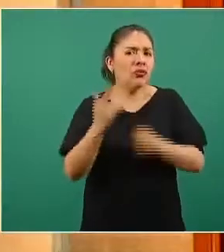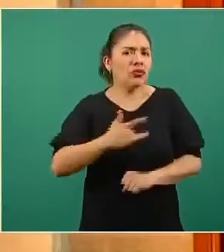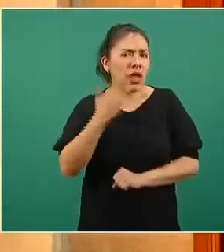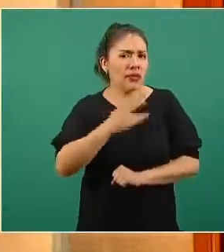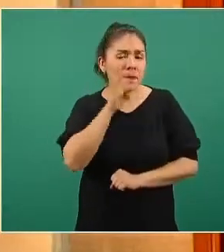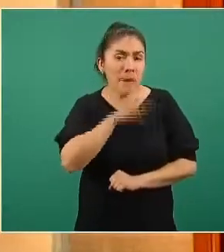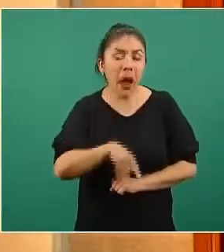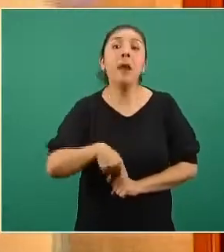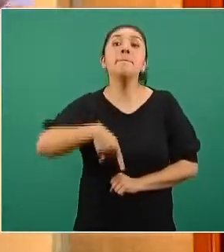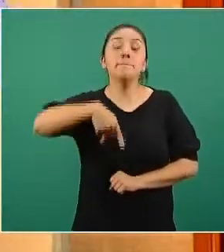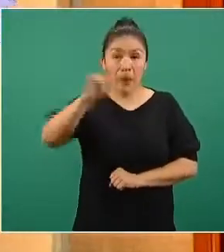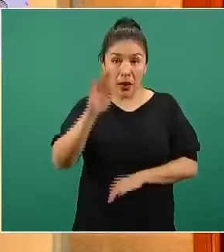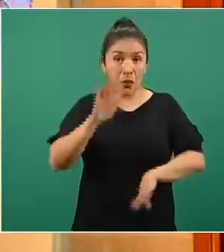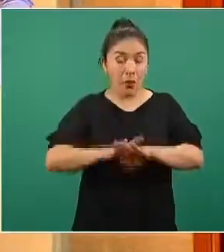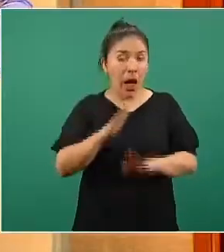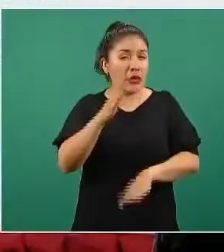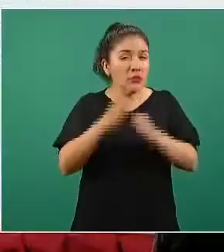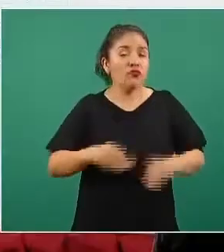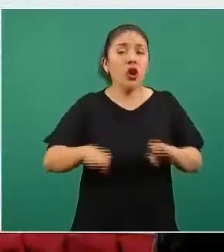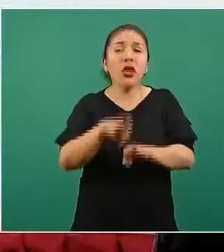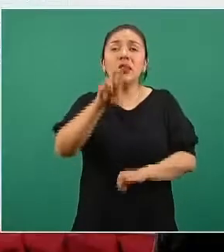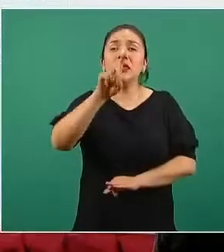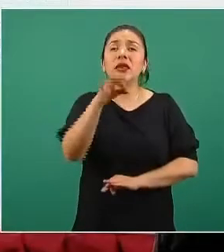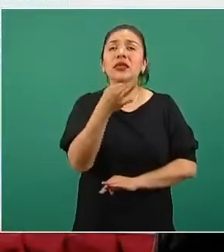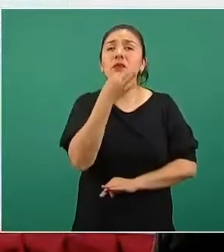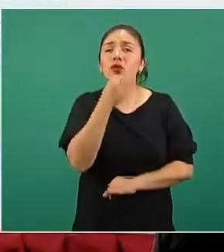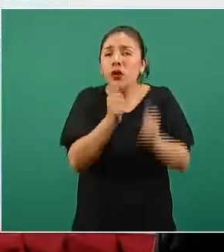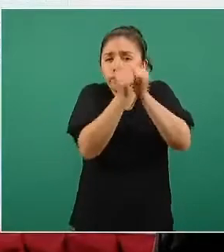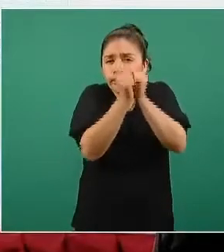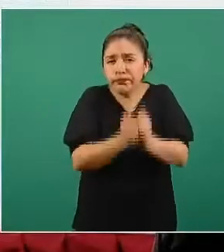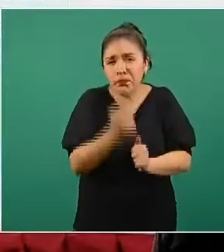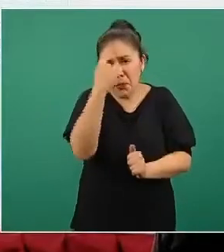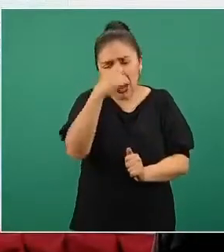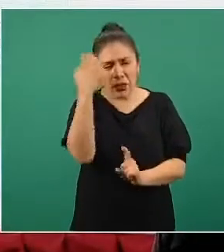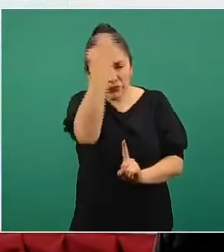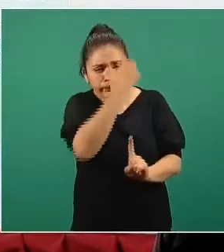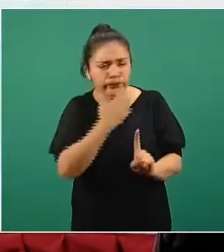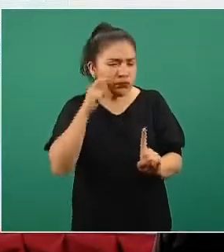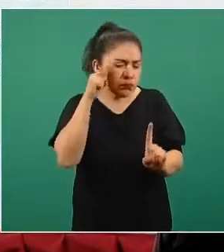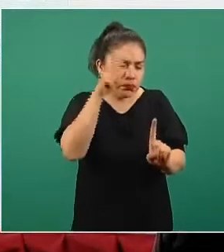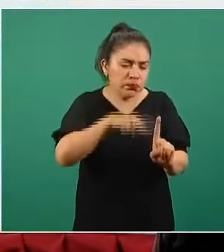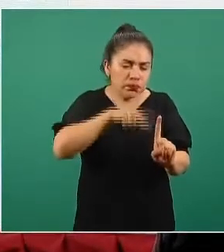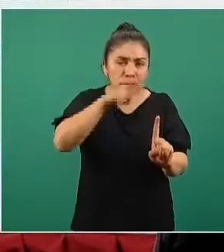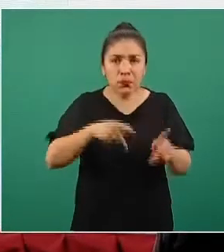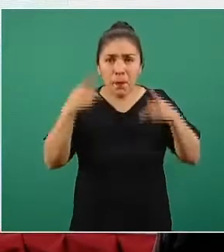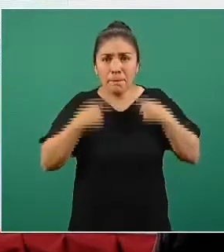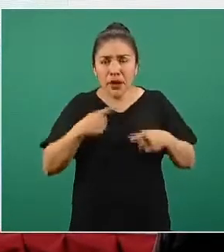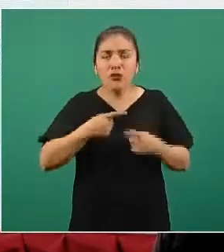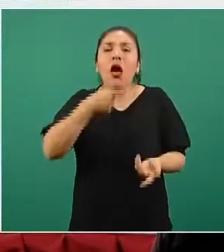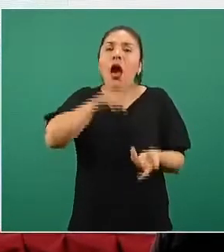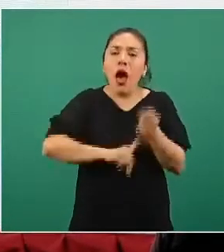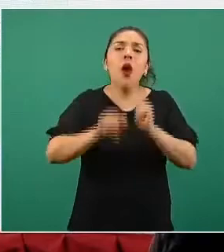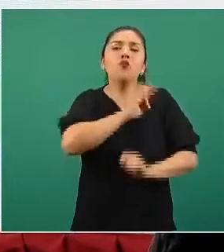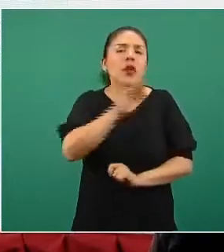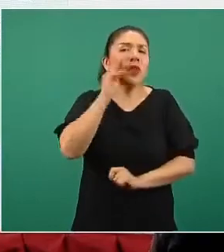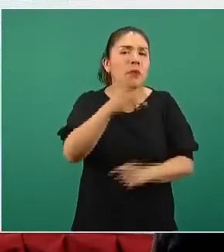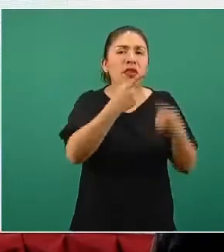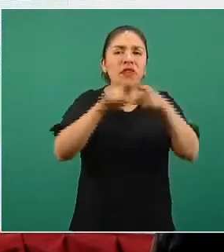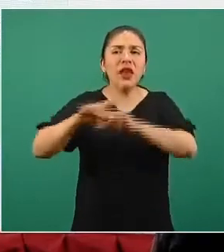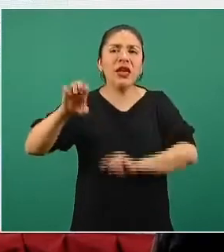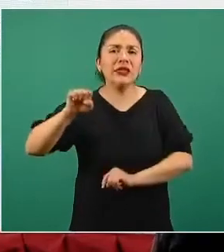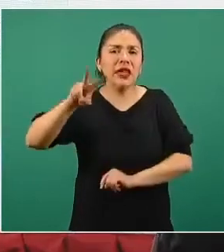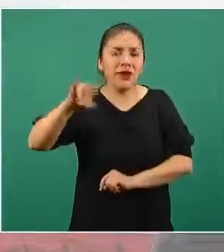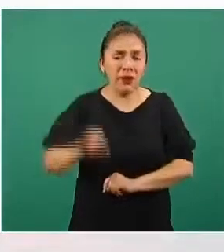Pero particularmente en estos 30 minutos de observación se han detectado diversos ESAVI. ¿Cuántos se